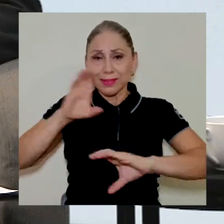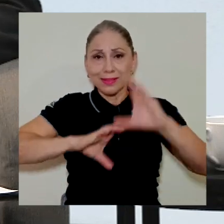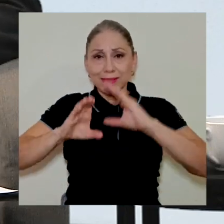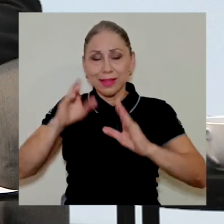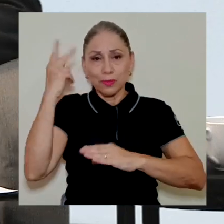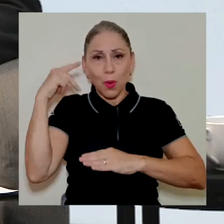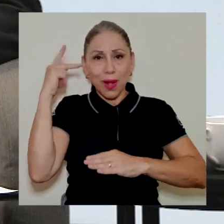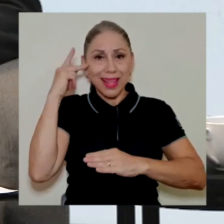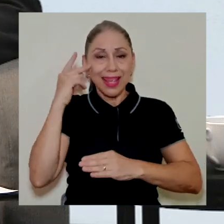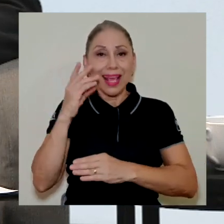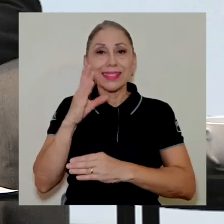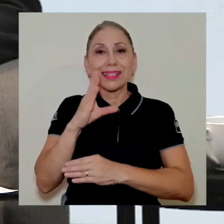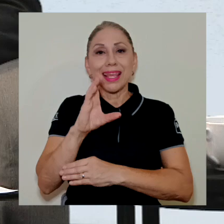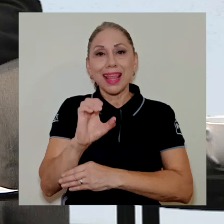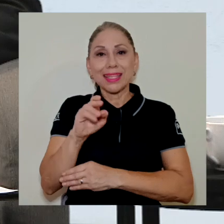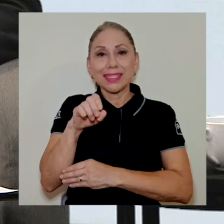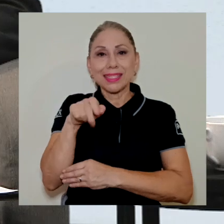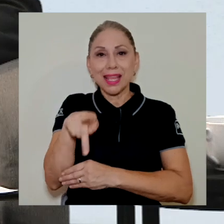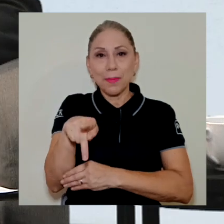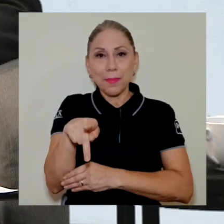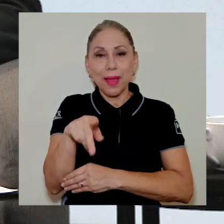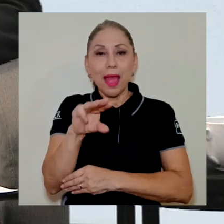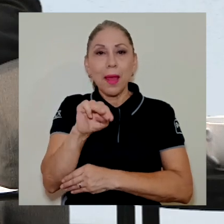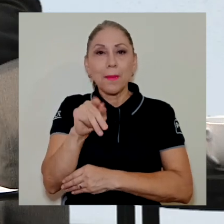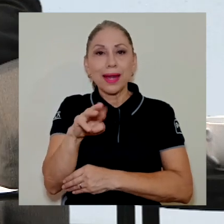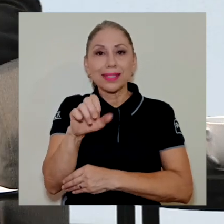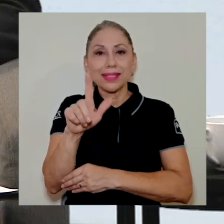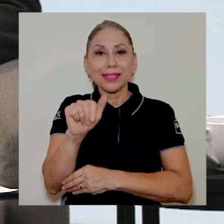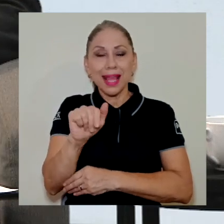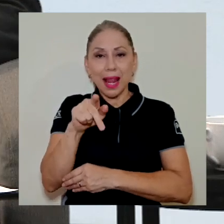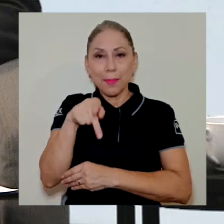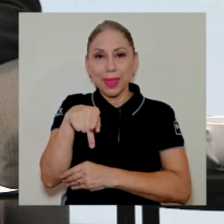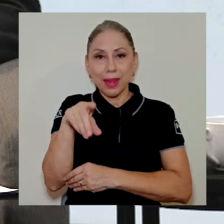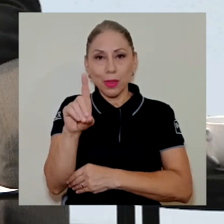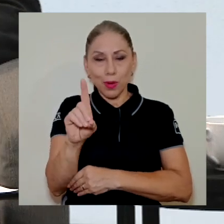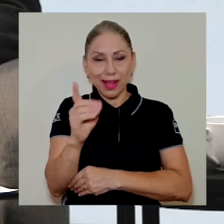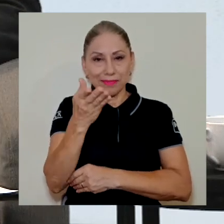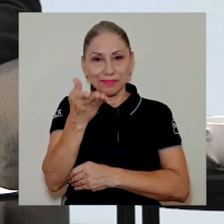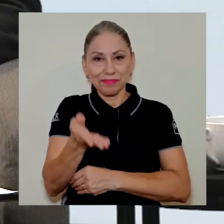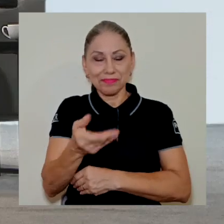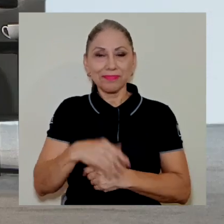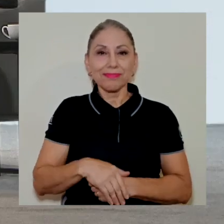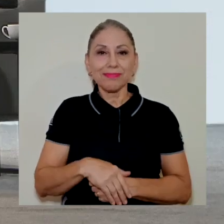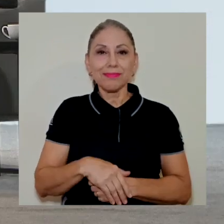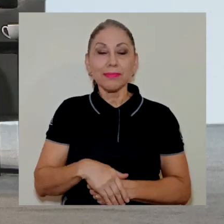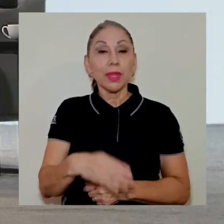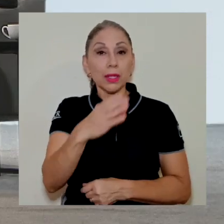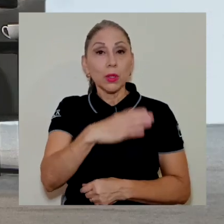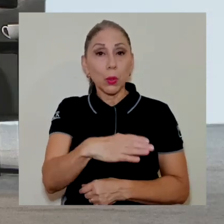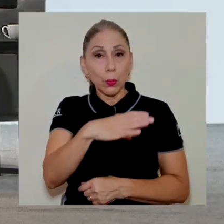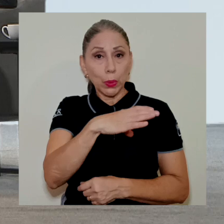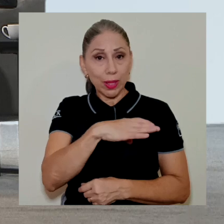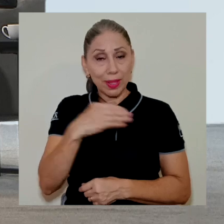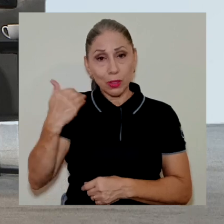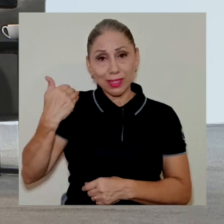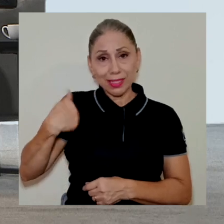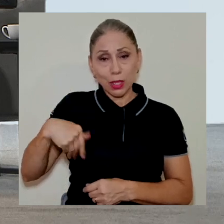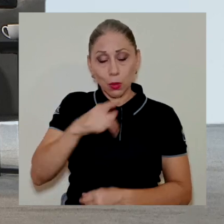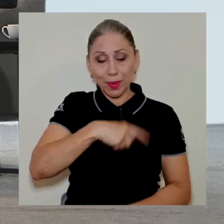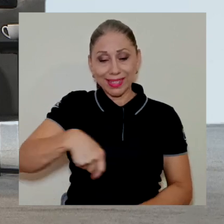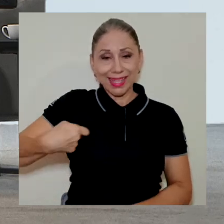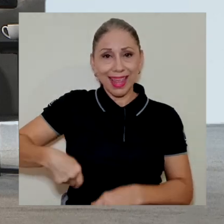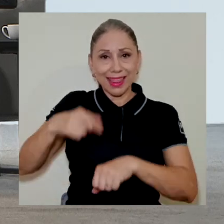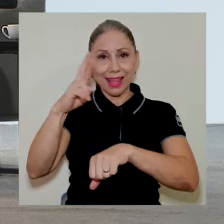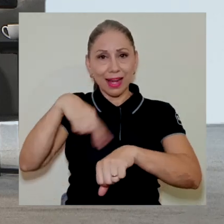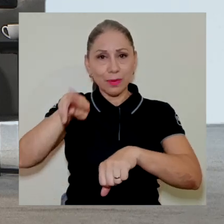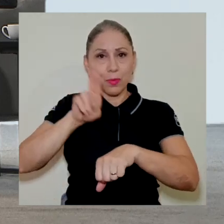Escuela de Ciencias Políticas y del CIEP, Marcela Piedra Durán. El comportamiento del señor